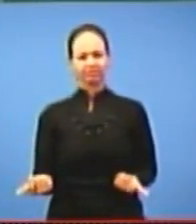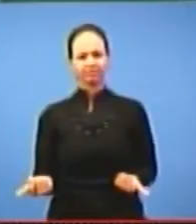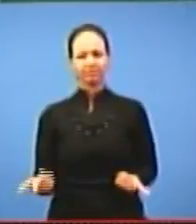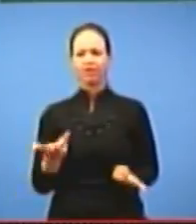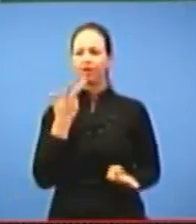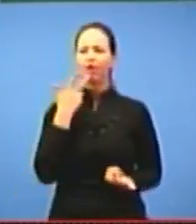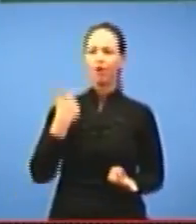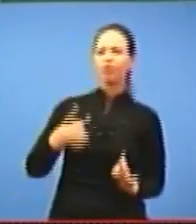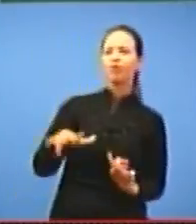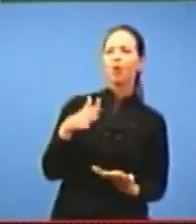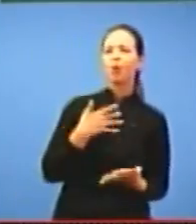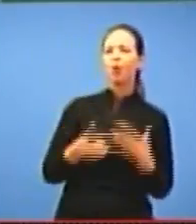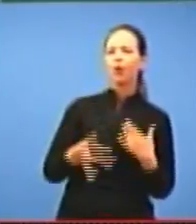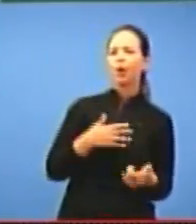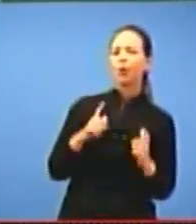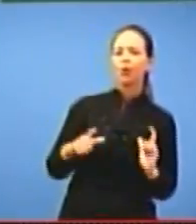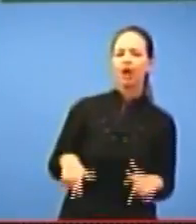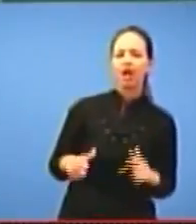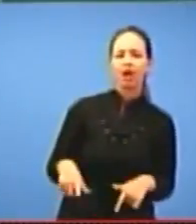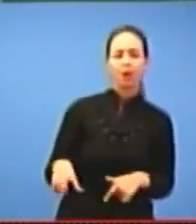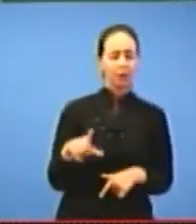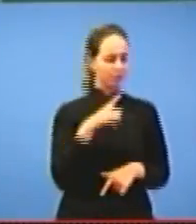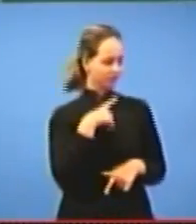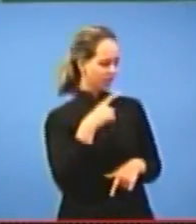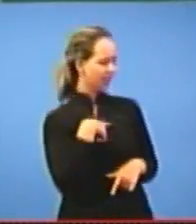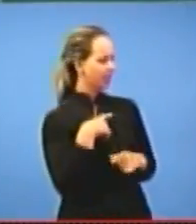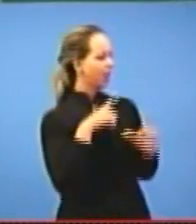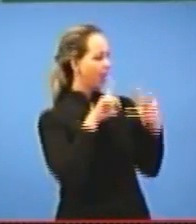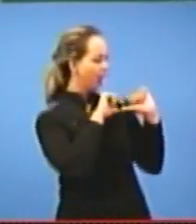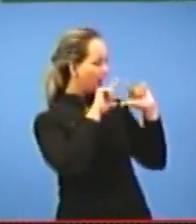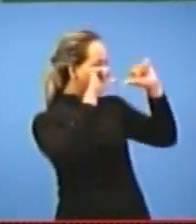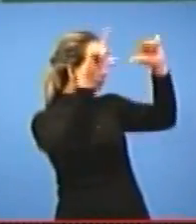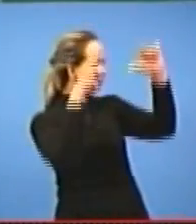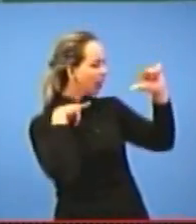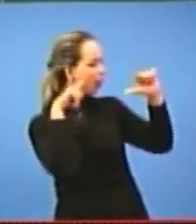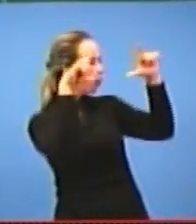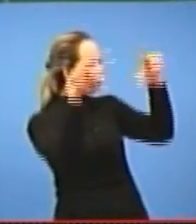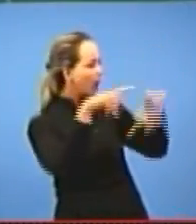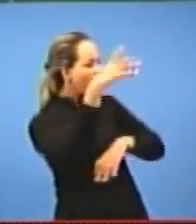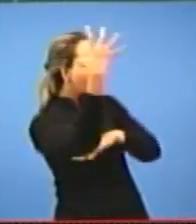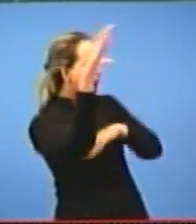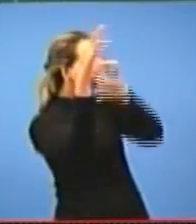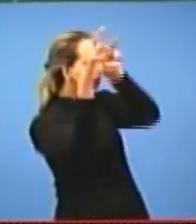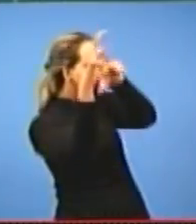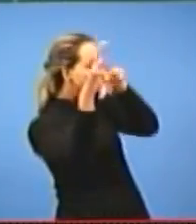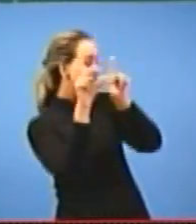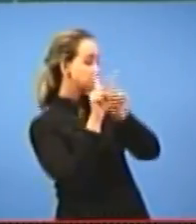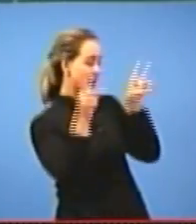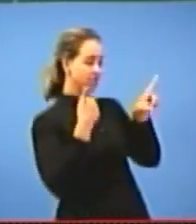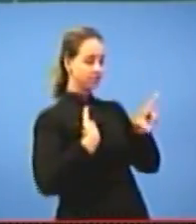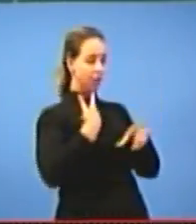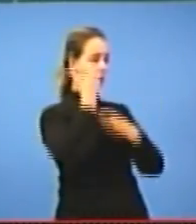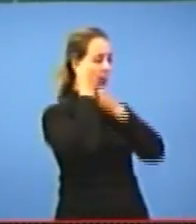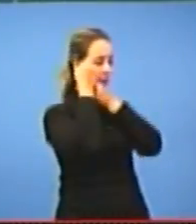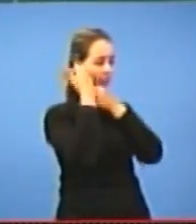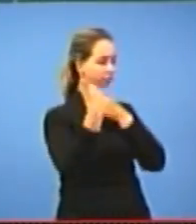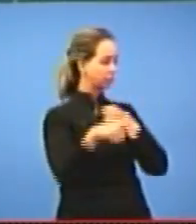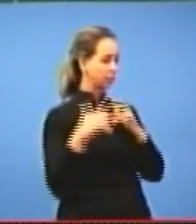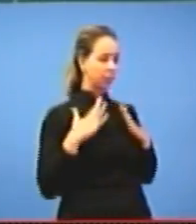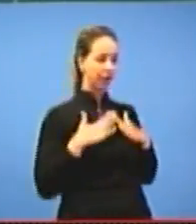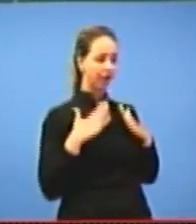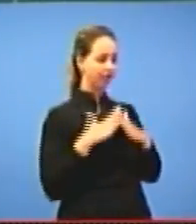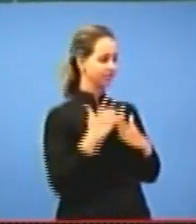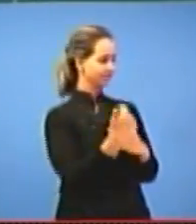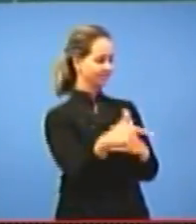Lo que siguió, yo voy contigo para cualquier lugar. Pero miren, el Hijo del Hombre no